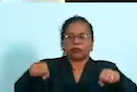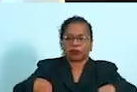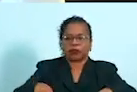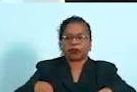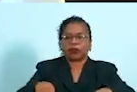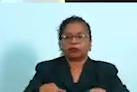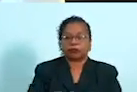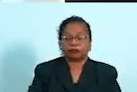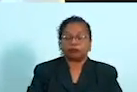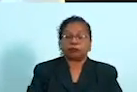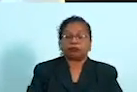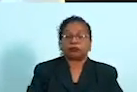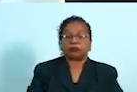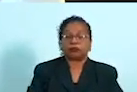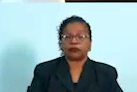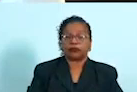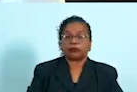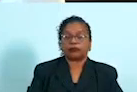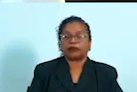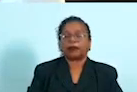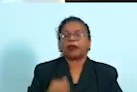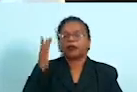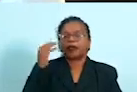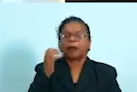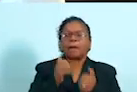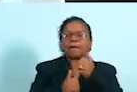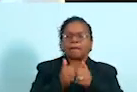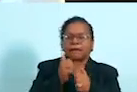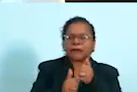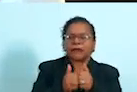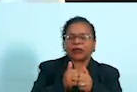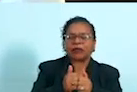la agenda de desarrollo y para enfrentar los